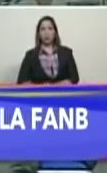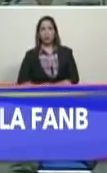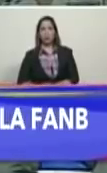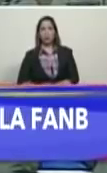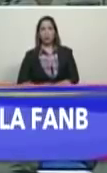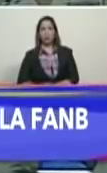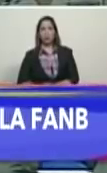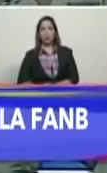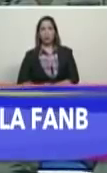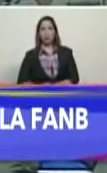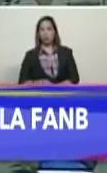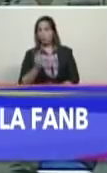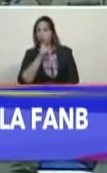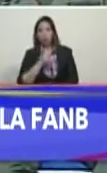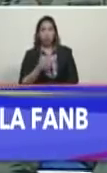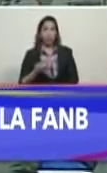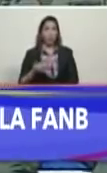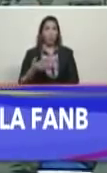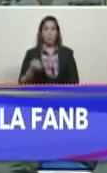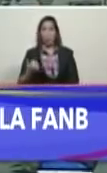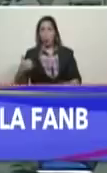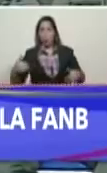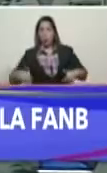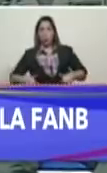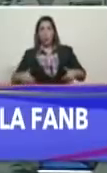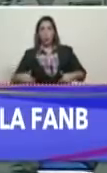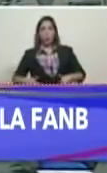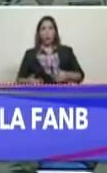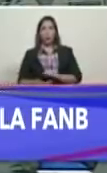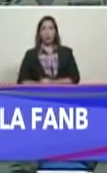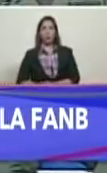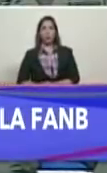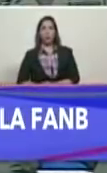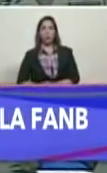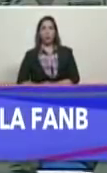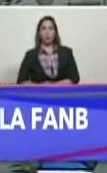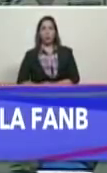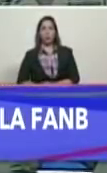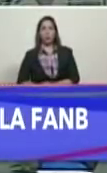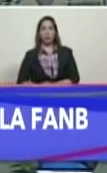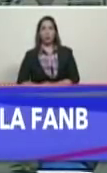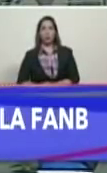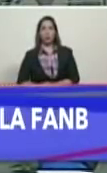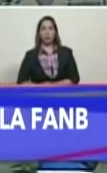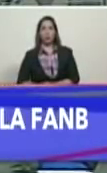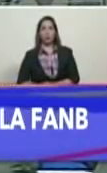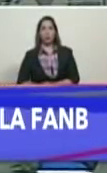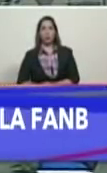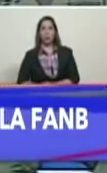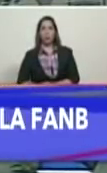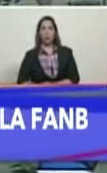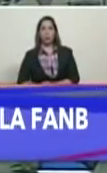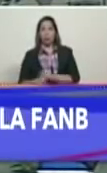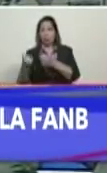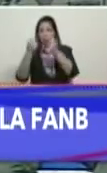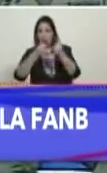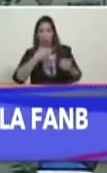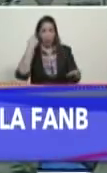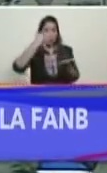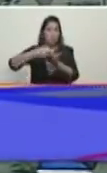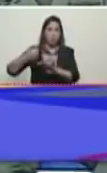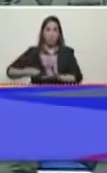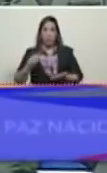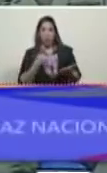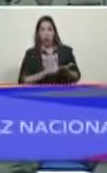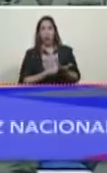no es poco el esfuerzo y el dinero que se invierte desde el Imperio del